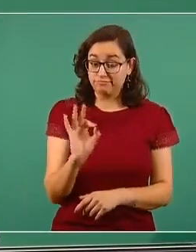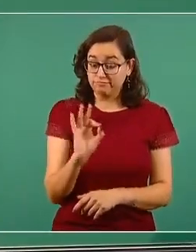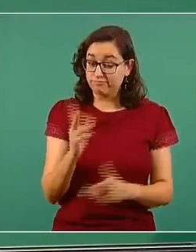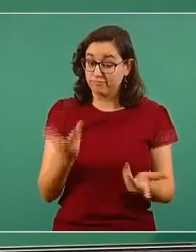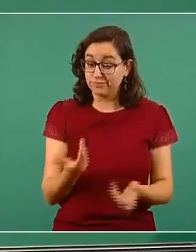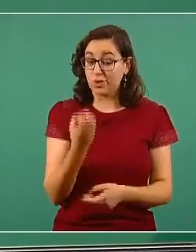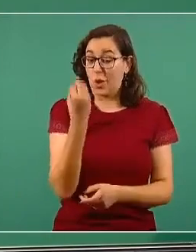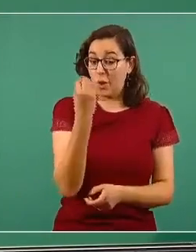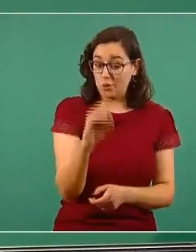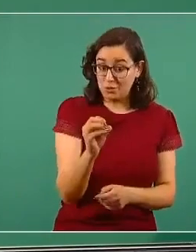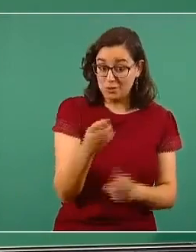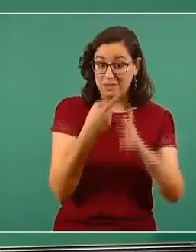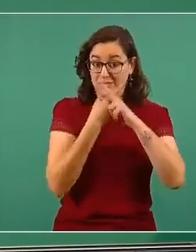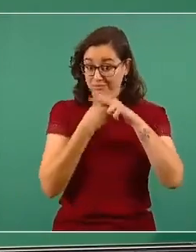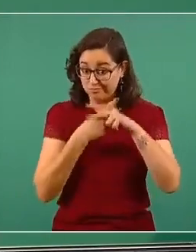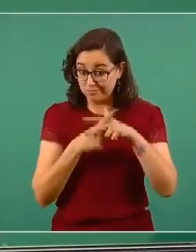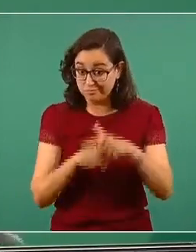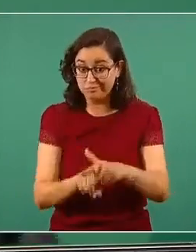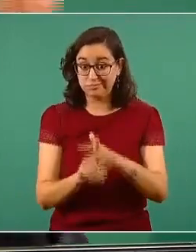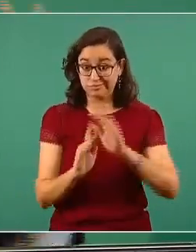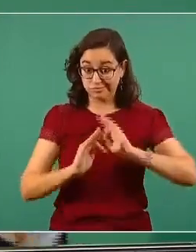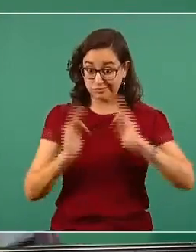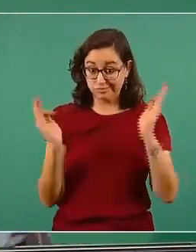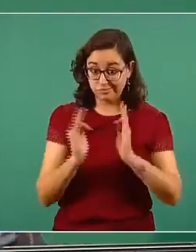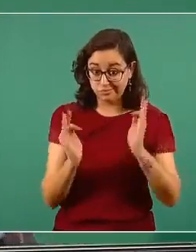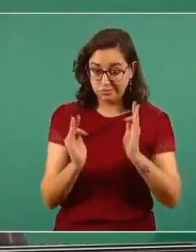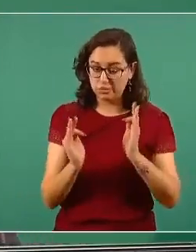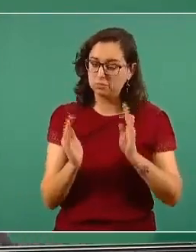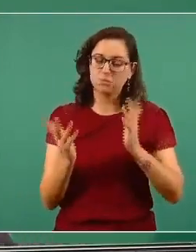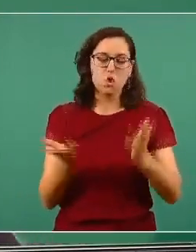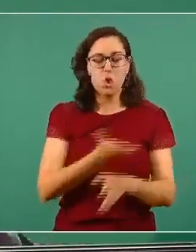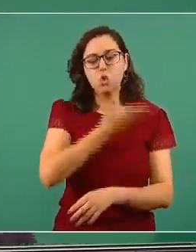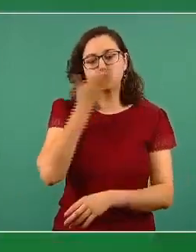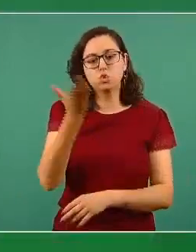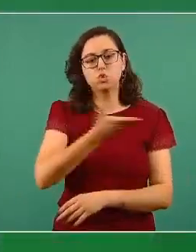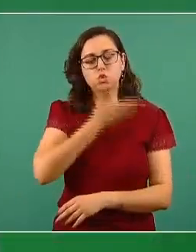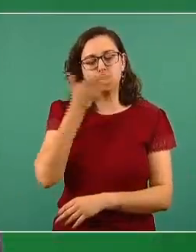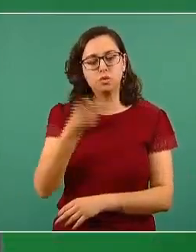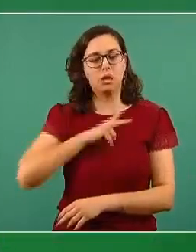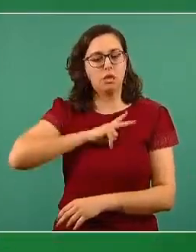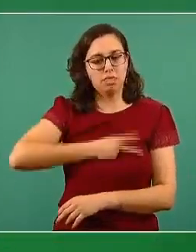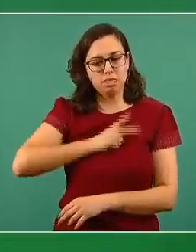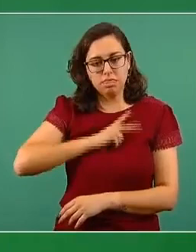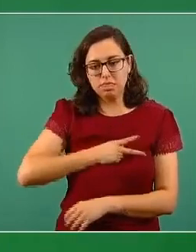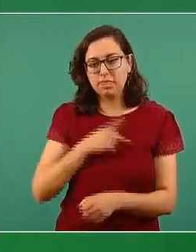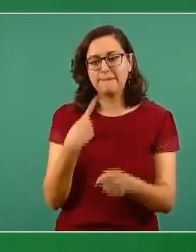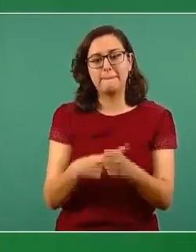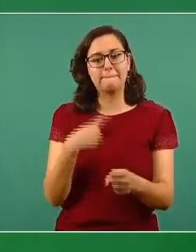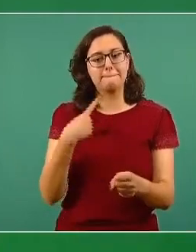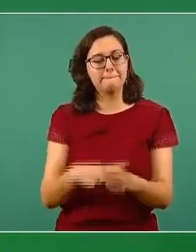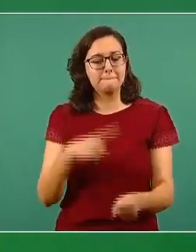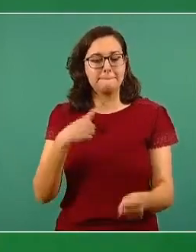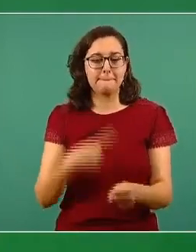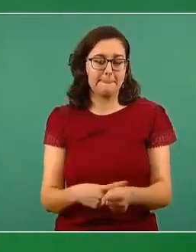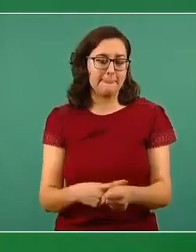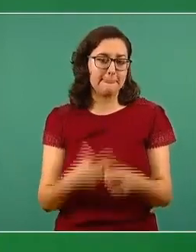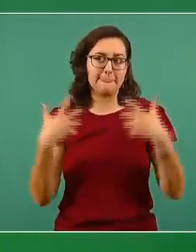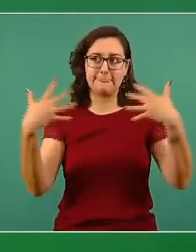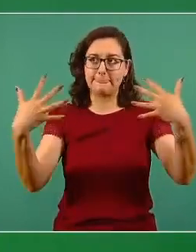factible, justamente es esta, es la temporada de virus respiratorios. Hay varias razones que tienen que ver con la